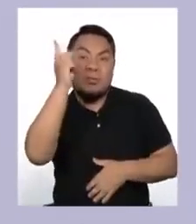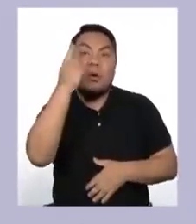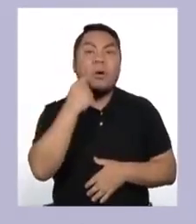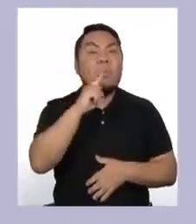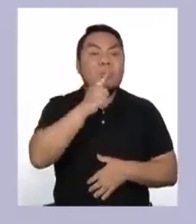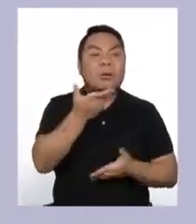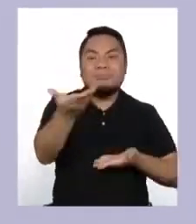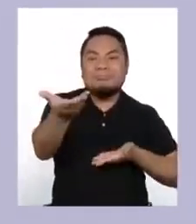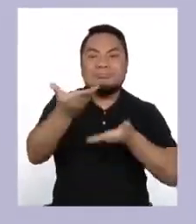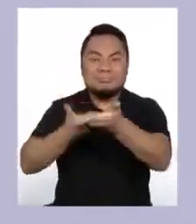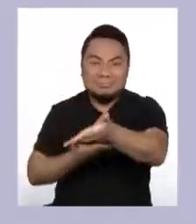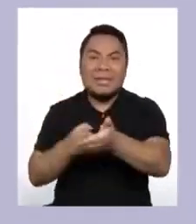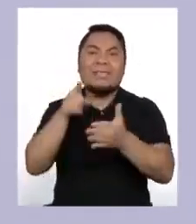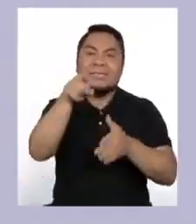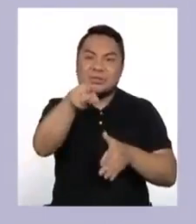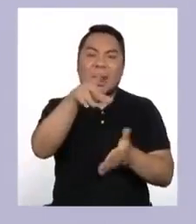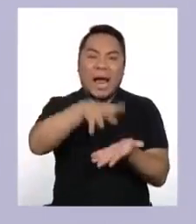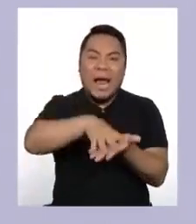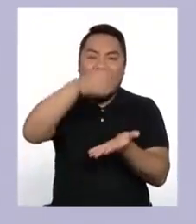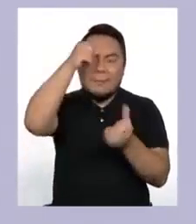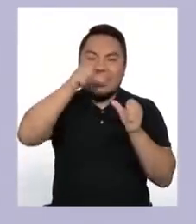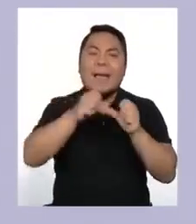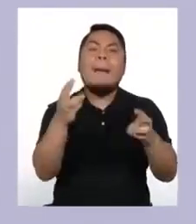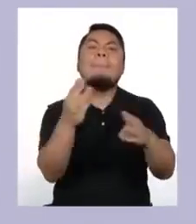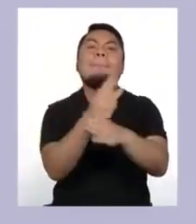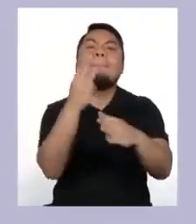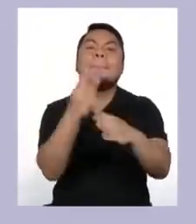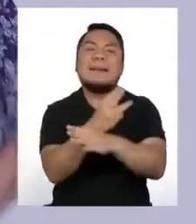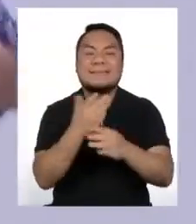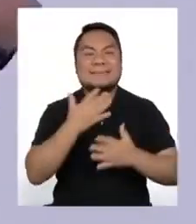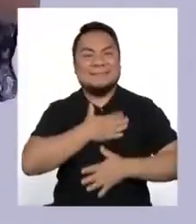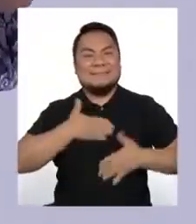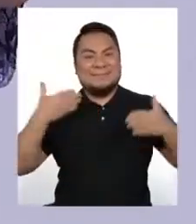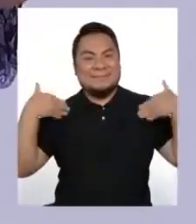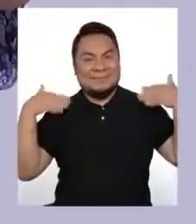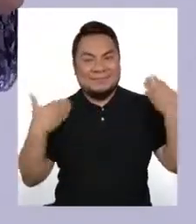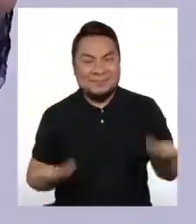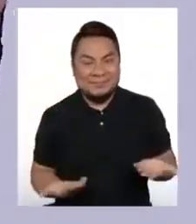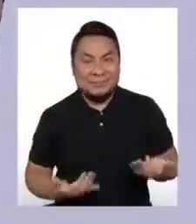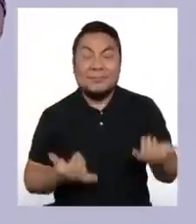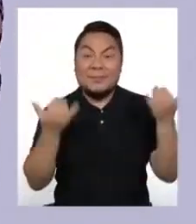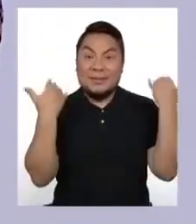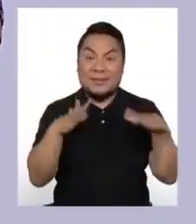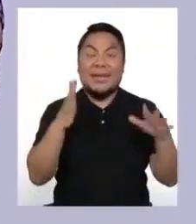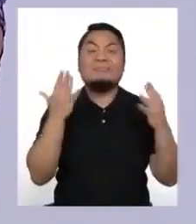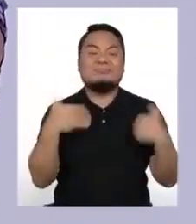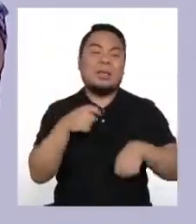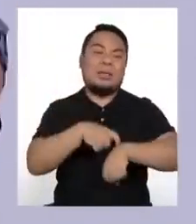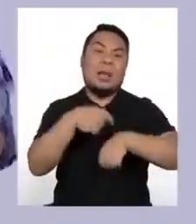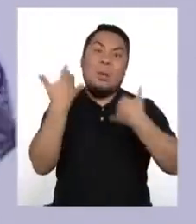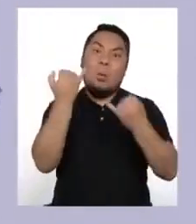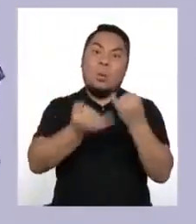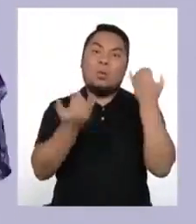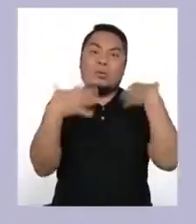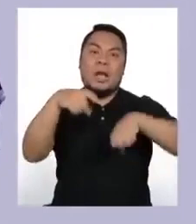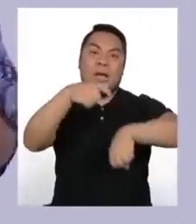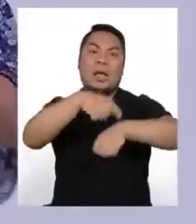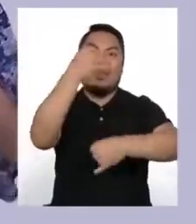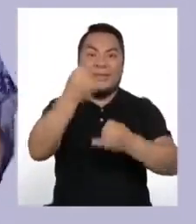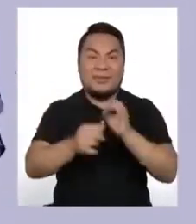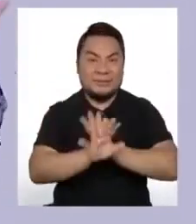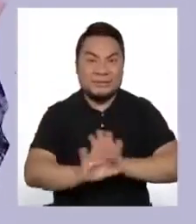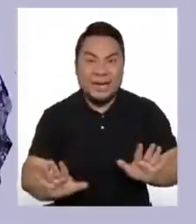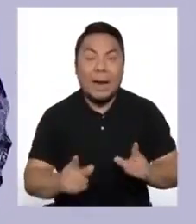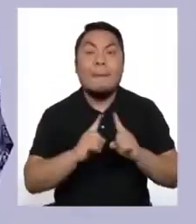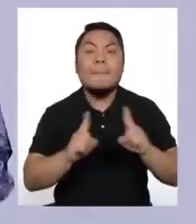maestros. Así seguirás aprendiendo matemática de manera divertida. ¡Uy, cómo pasa el tiempo! Hemos llegado al final del programa de hoy,